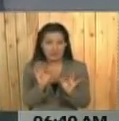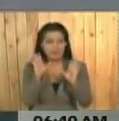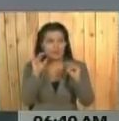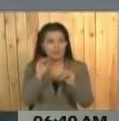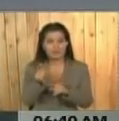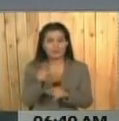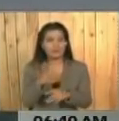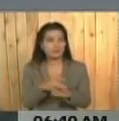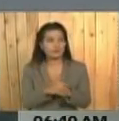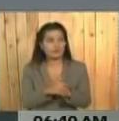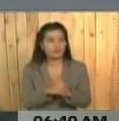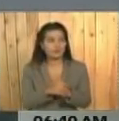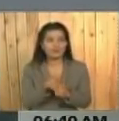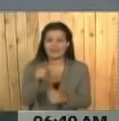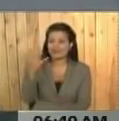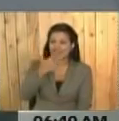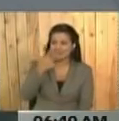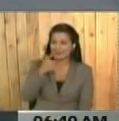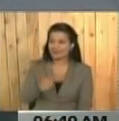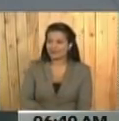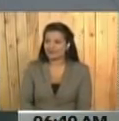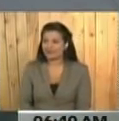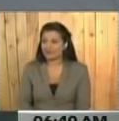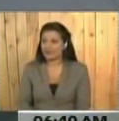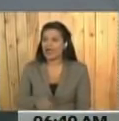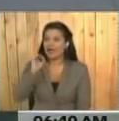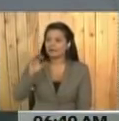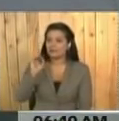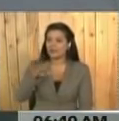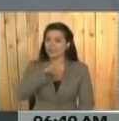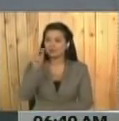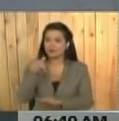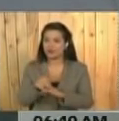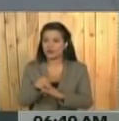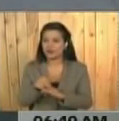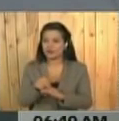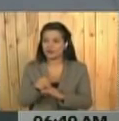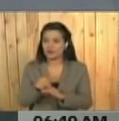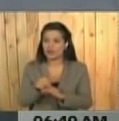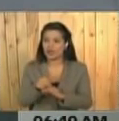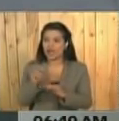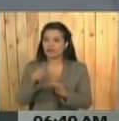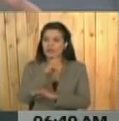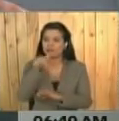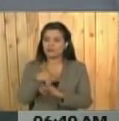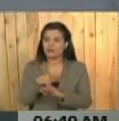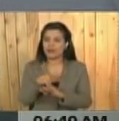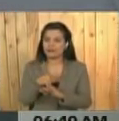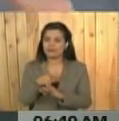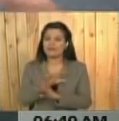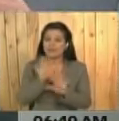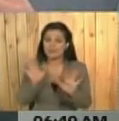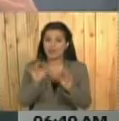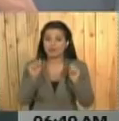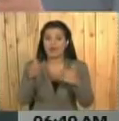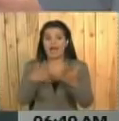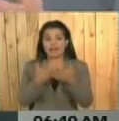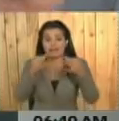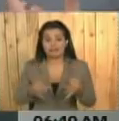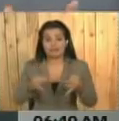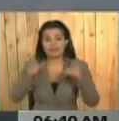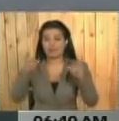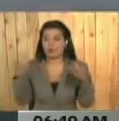interesante tengo esa misma duda arrancó la asamblea nacional como dirían hasta la conceptualización de la derecha